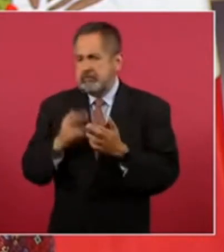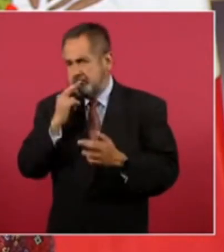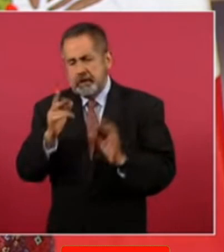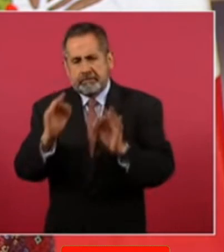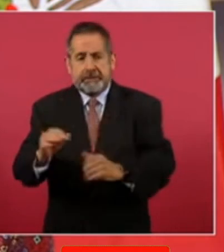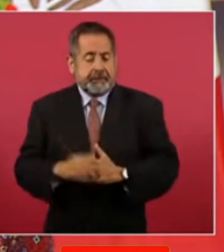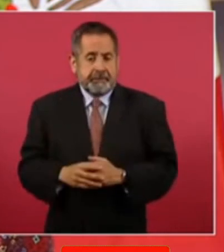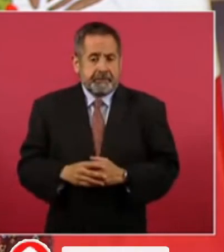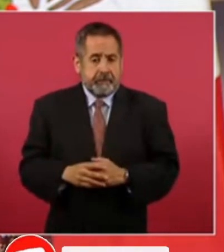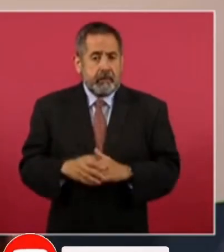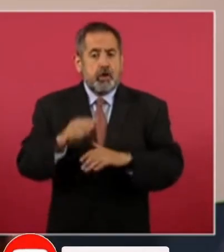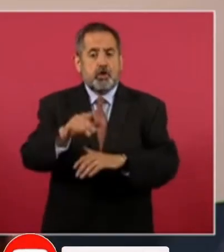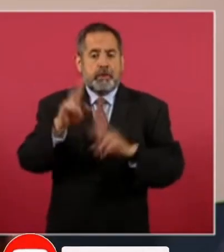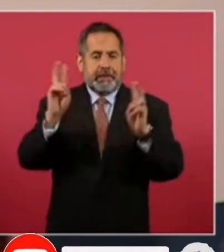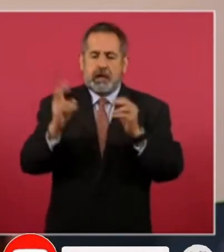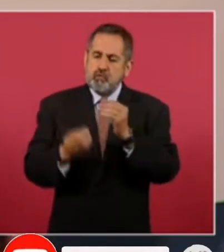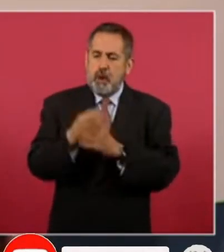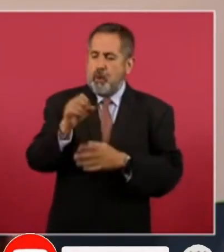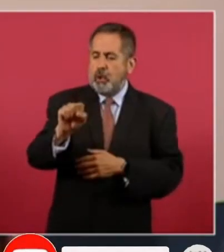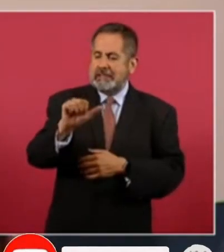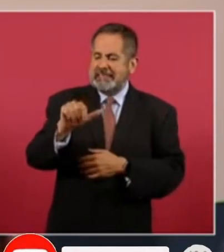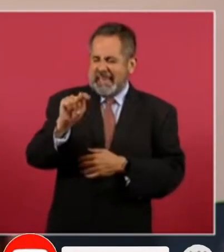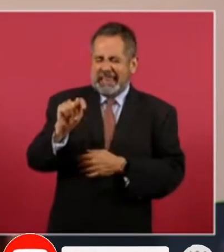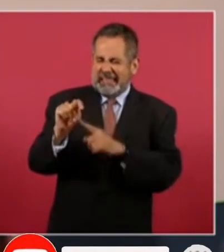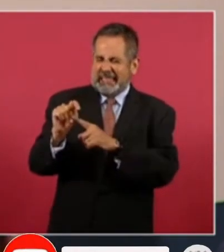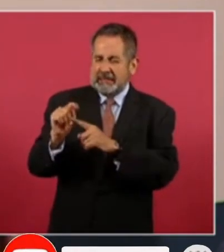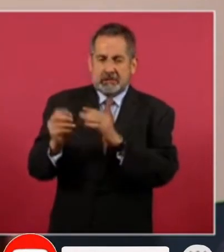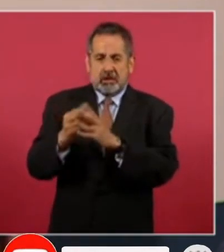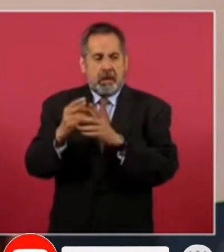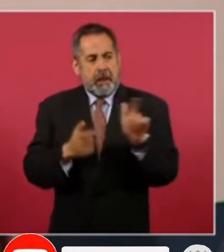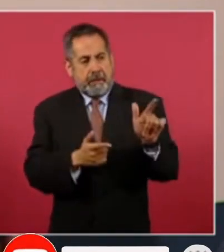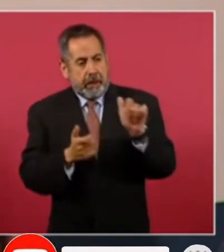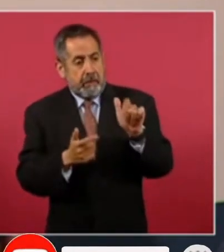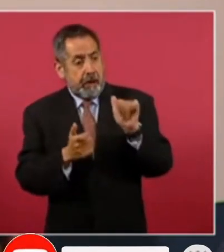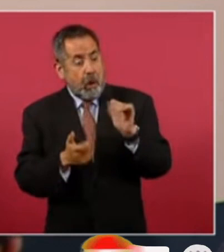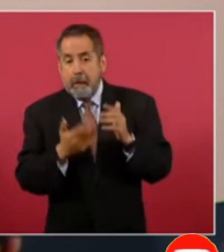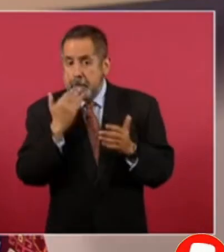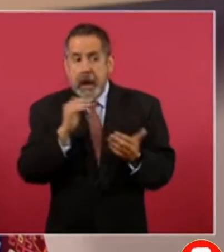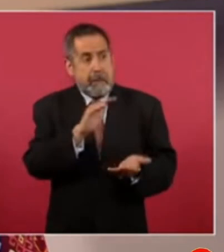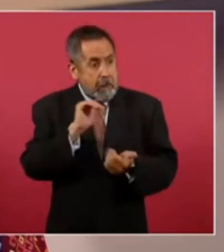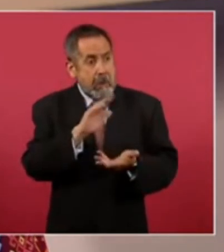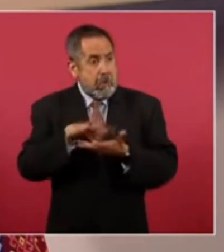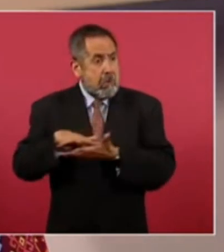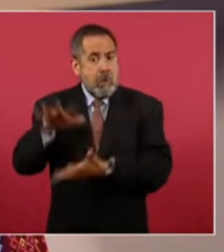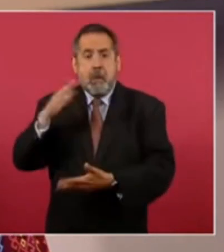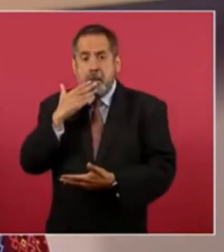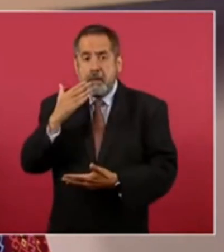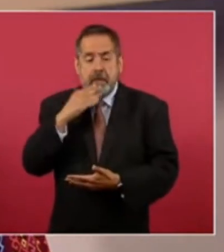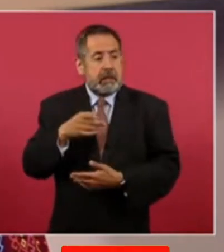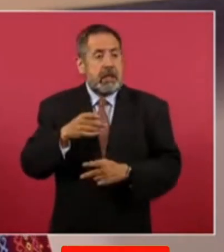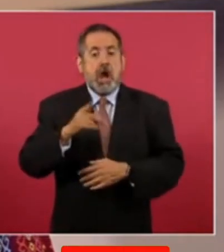en el nuevo SAT ha tenido importantes logros como recaudaciones históricas y la disminución de las